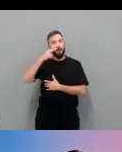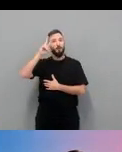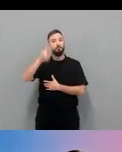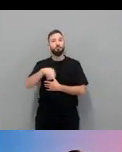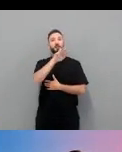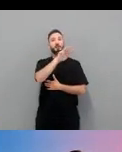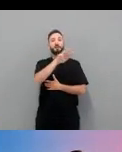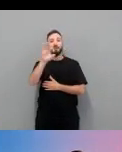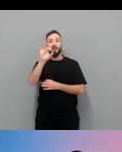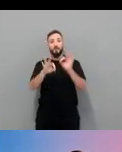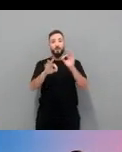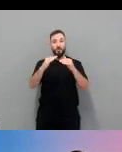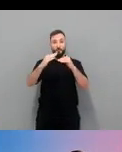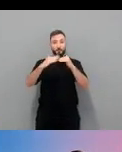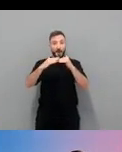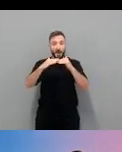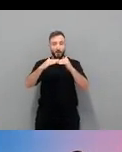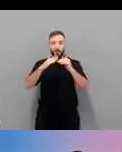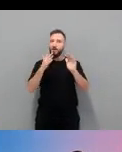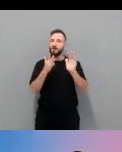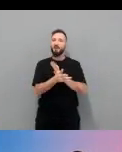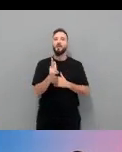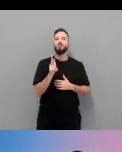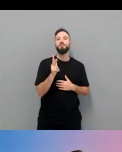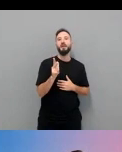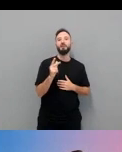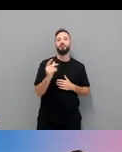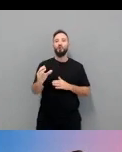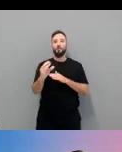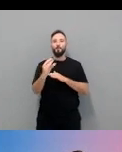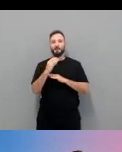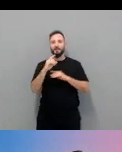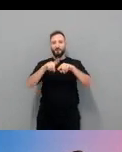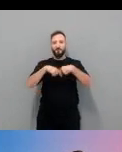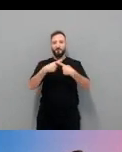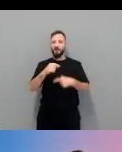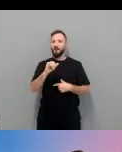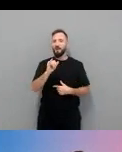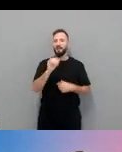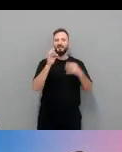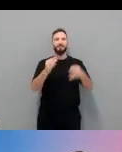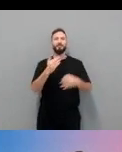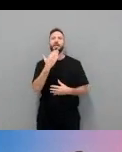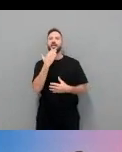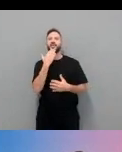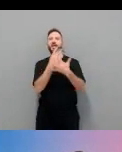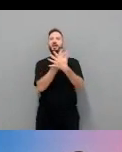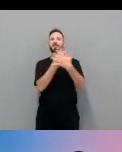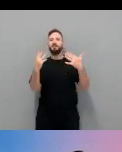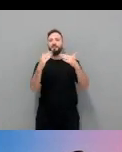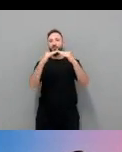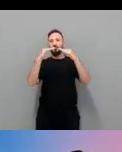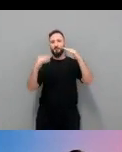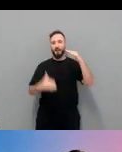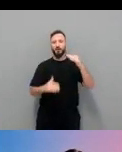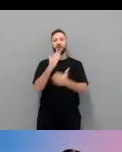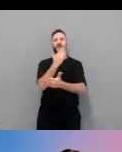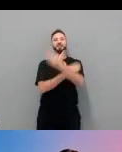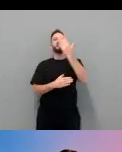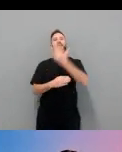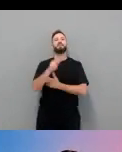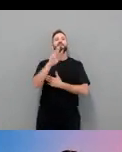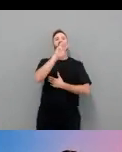33%, va a tener derecho a esta prestación familiar. Siempre y cuando sea menor de 18 años, tenga el 33% reconocido y